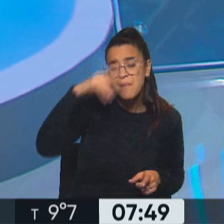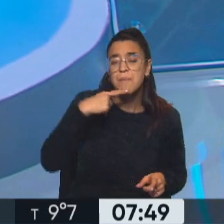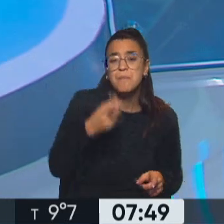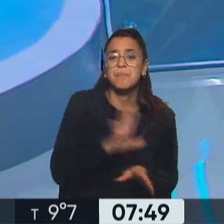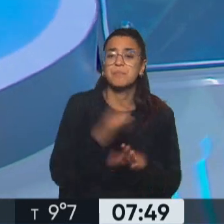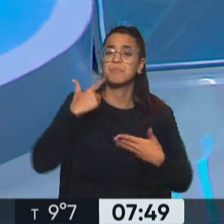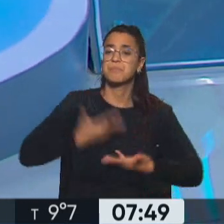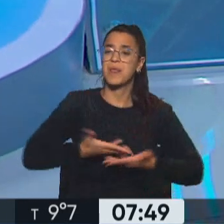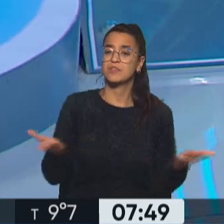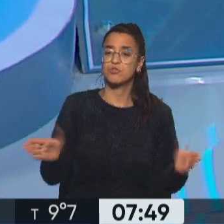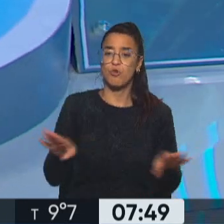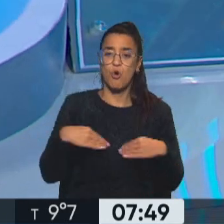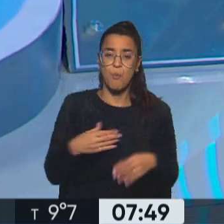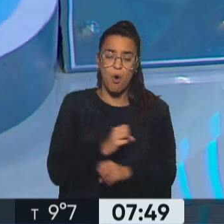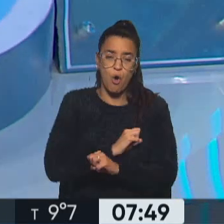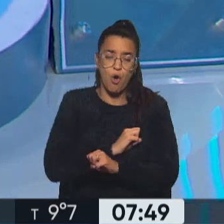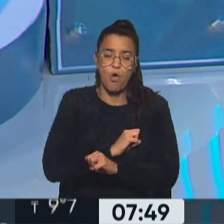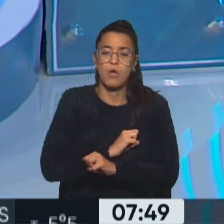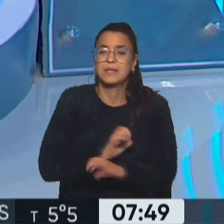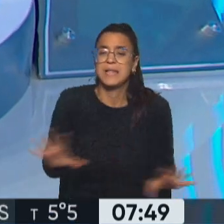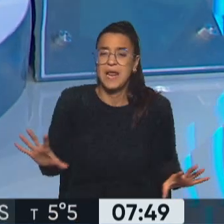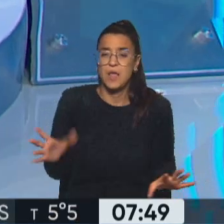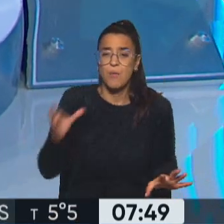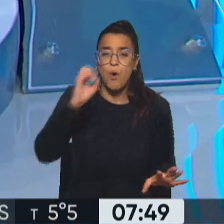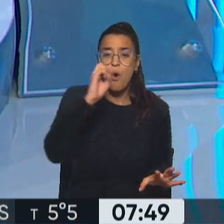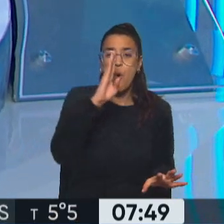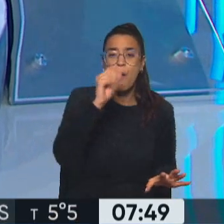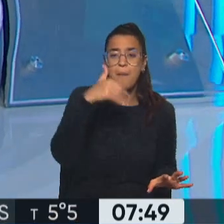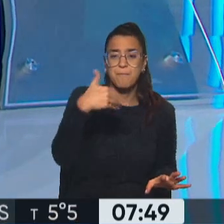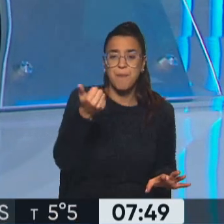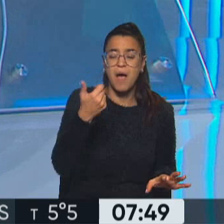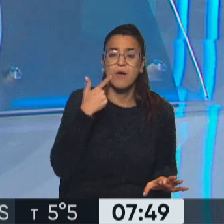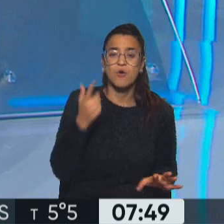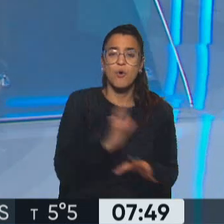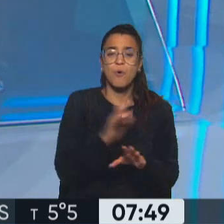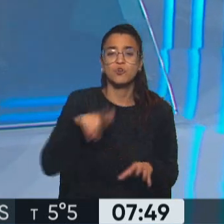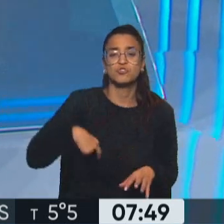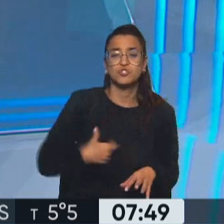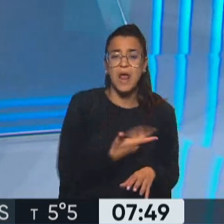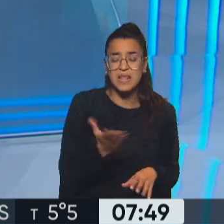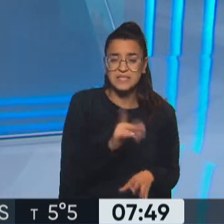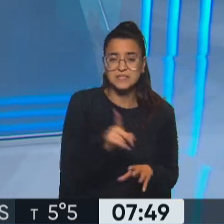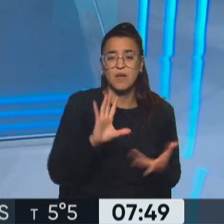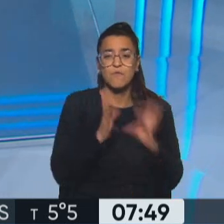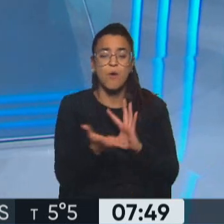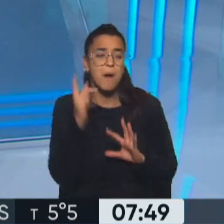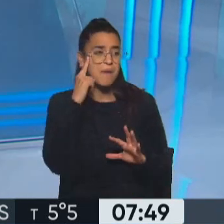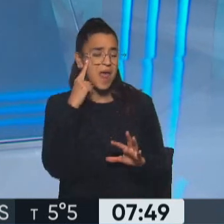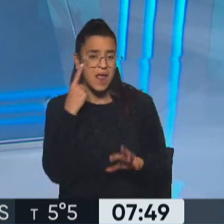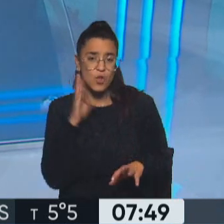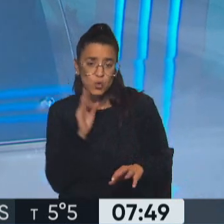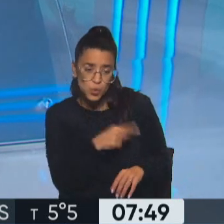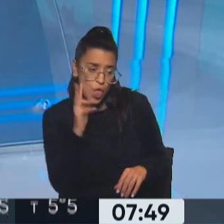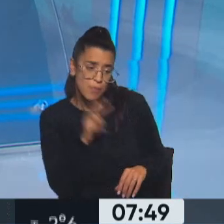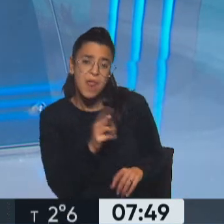ante el mundo como un monstruo y Obama como un socialista, si querés, bajo la mirada de muchos norteamericanos. Sin